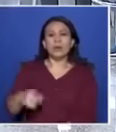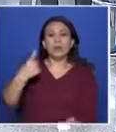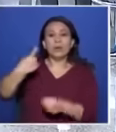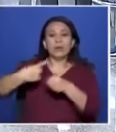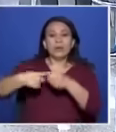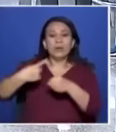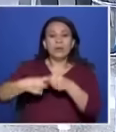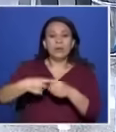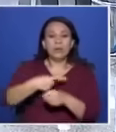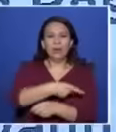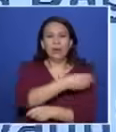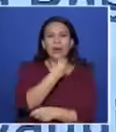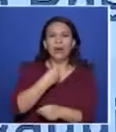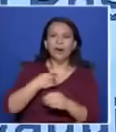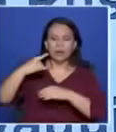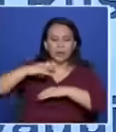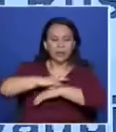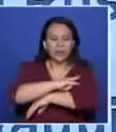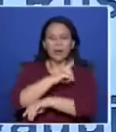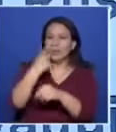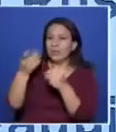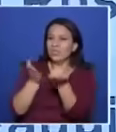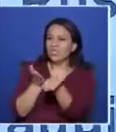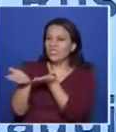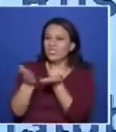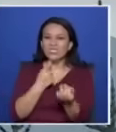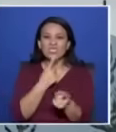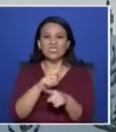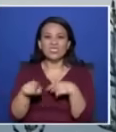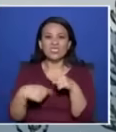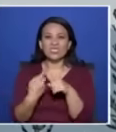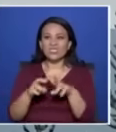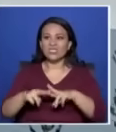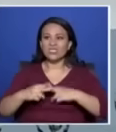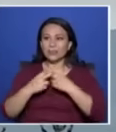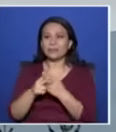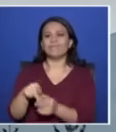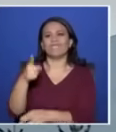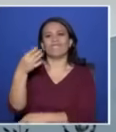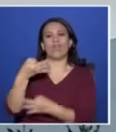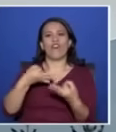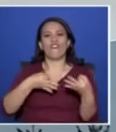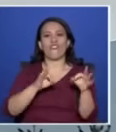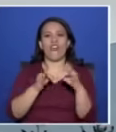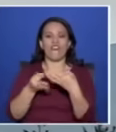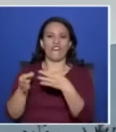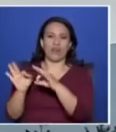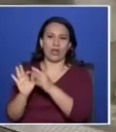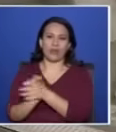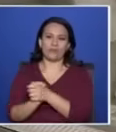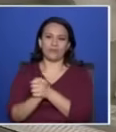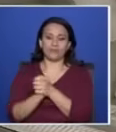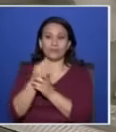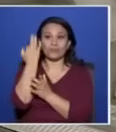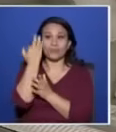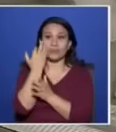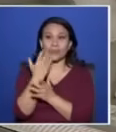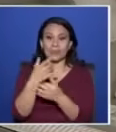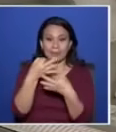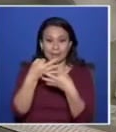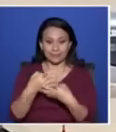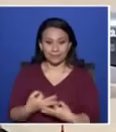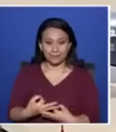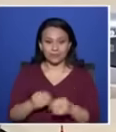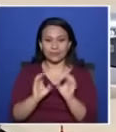de la tasa de servicio del aeropuerto Mariscal Sucre entrará en vigencia desde finales de febrero. Aunque no hay una fecha específica,